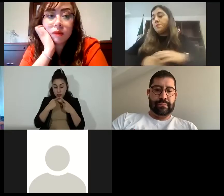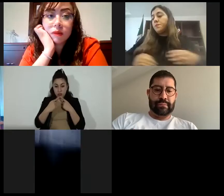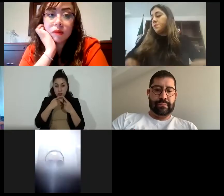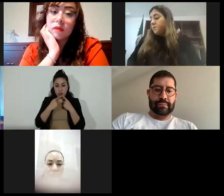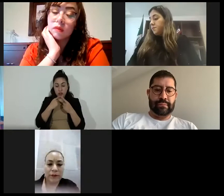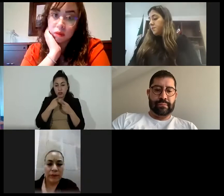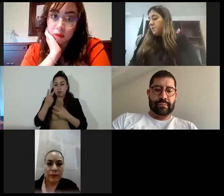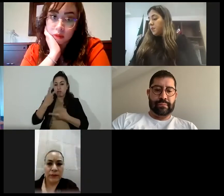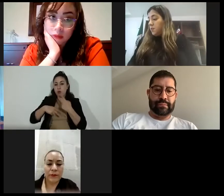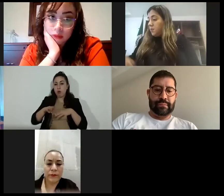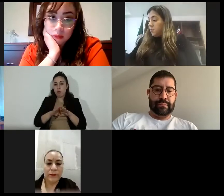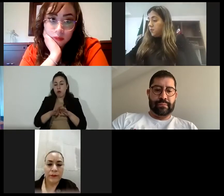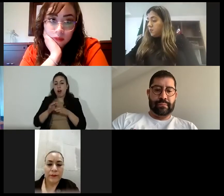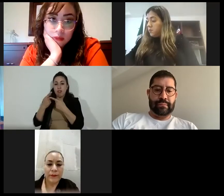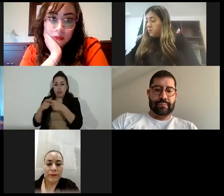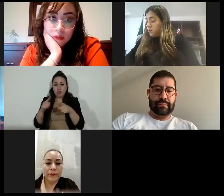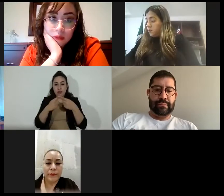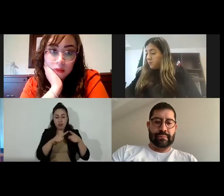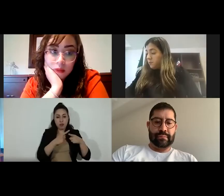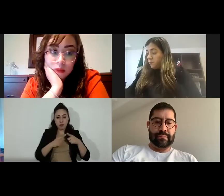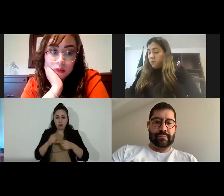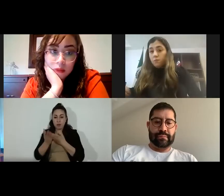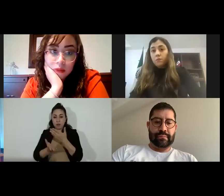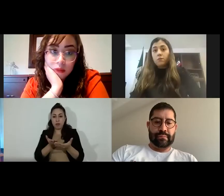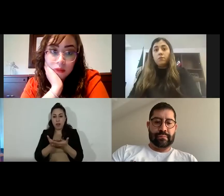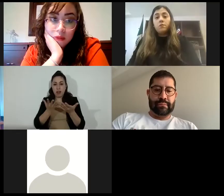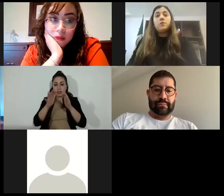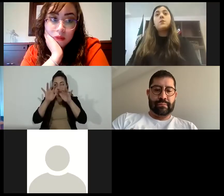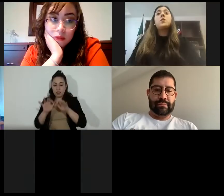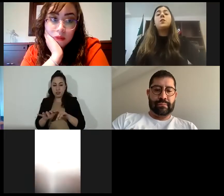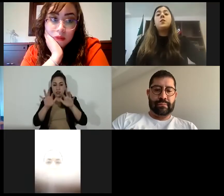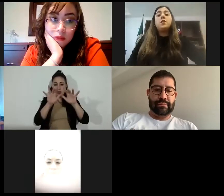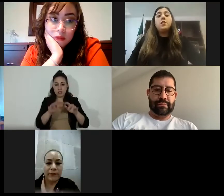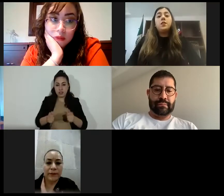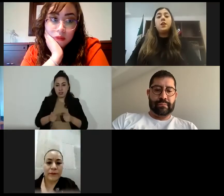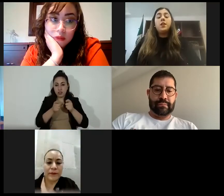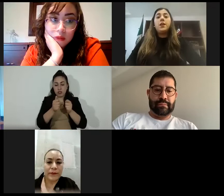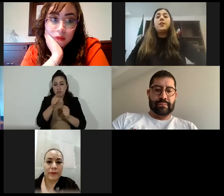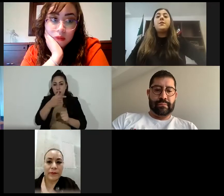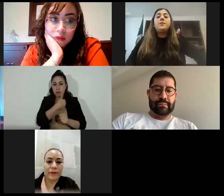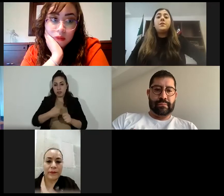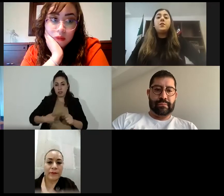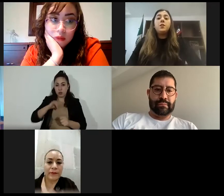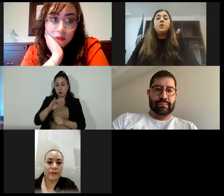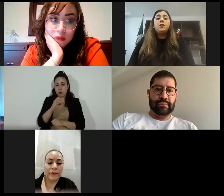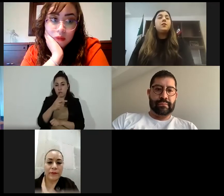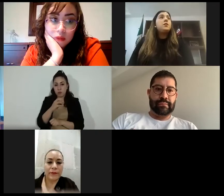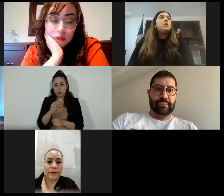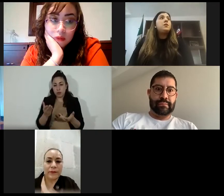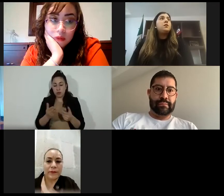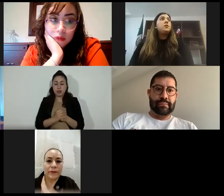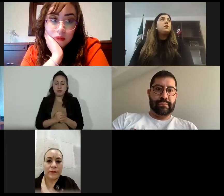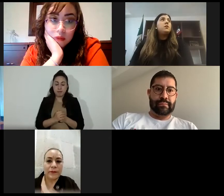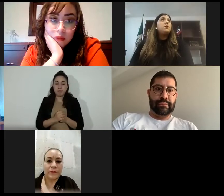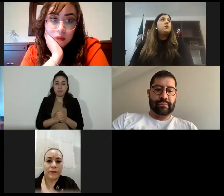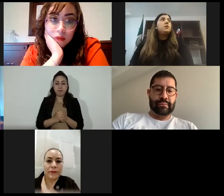las propuestas que por medio de oficios hicieron llegar al presidente de esta Junta. Entonces, yo